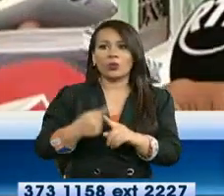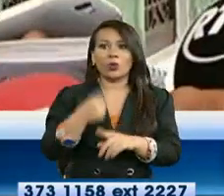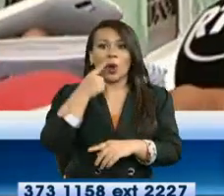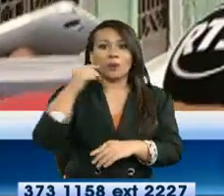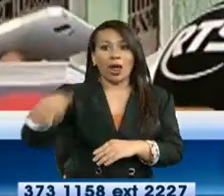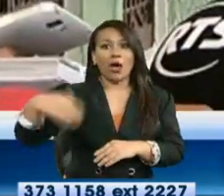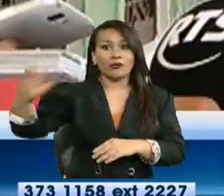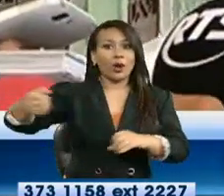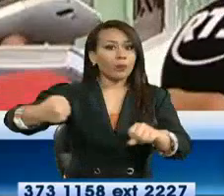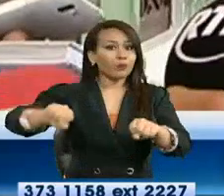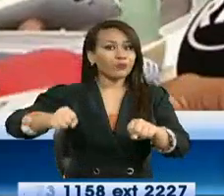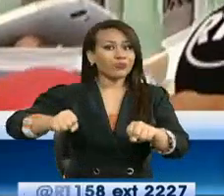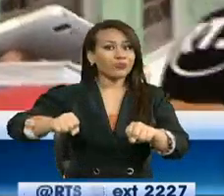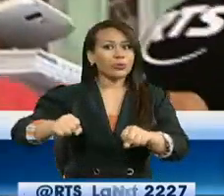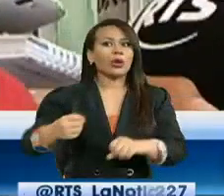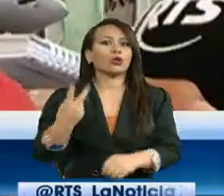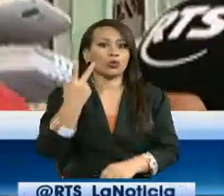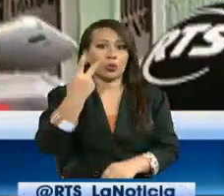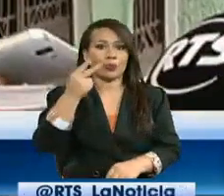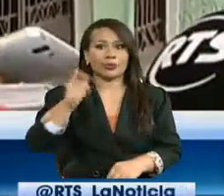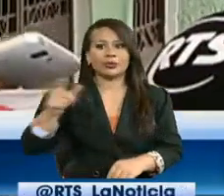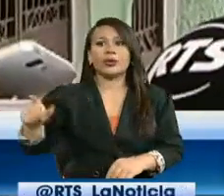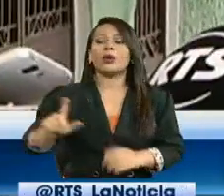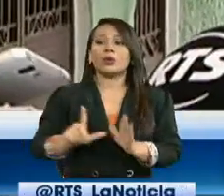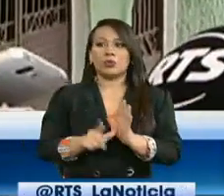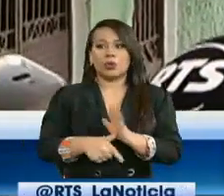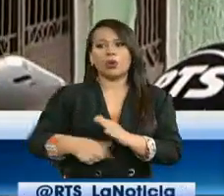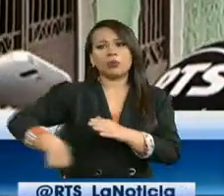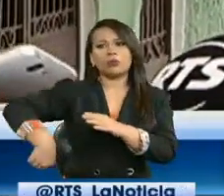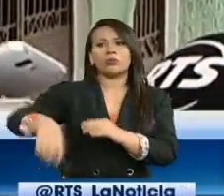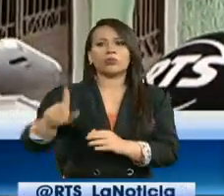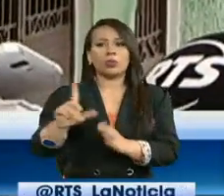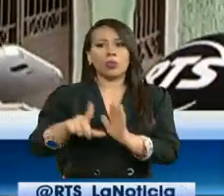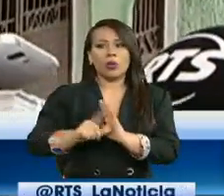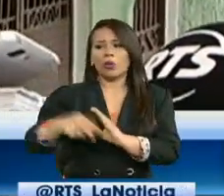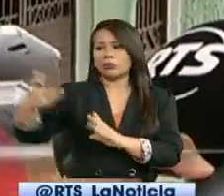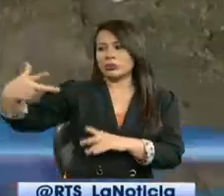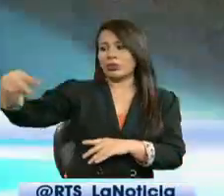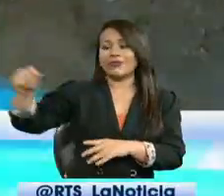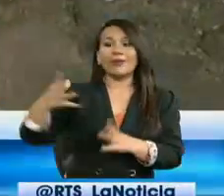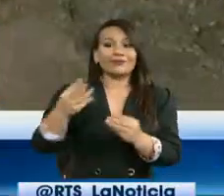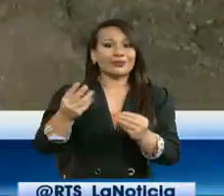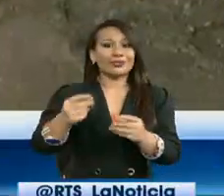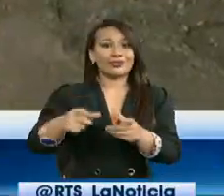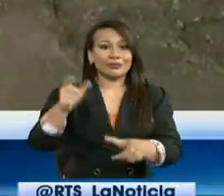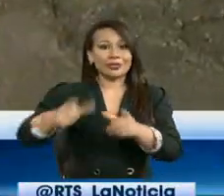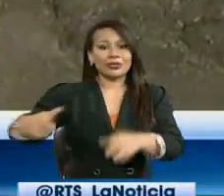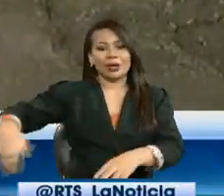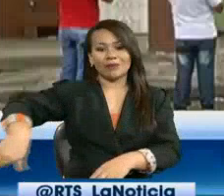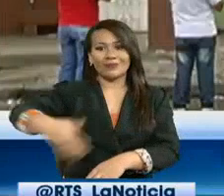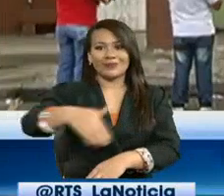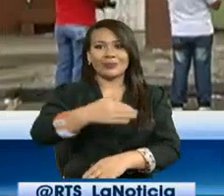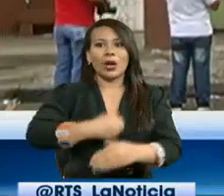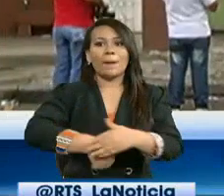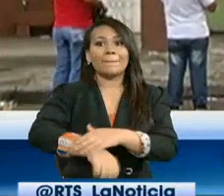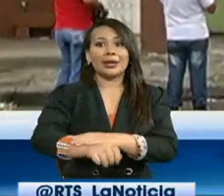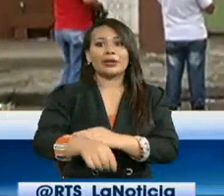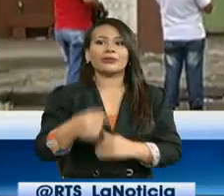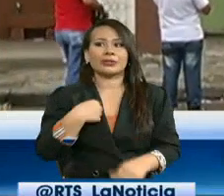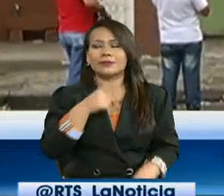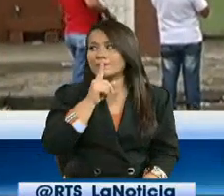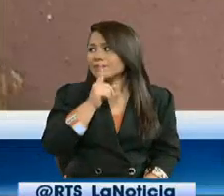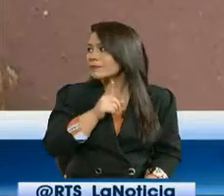después la moto se fue, no es que la gente estaba jugando pelota aquí. Al jugar pelota la gente, entonces había bastantes muchachos. Desesperado tras notar que no lo querían